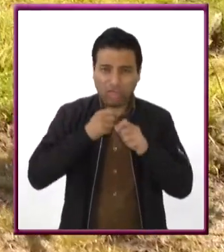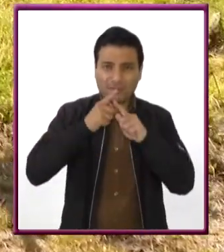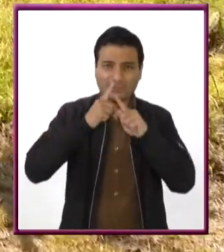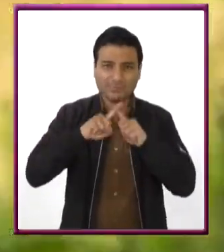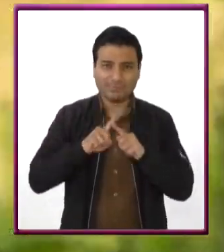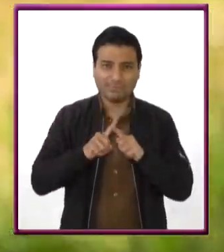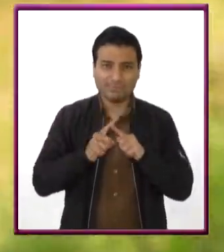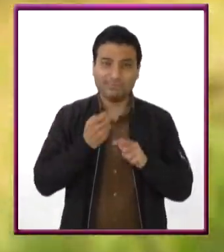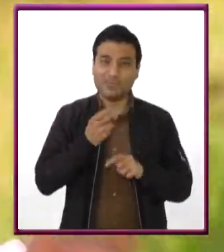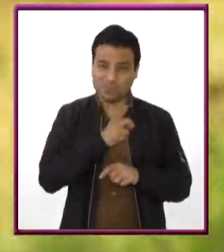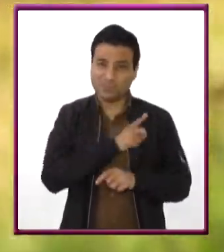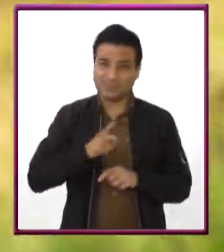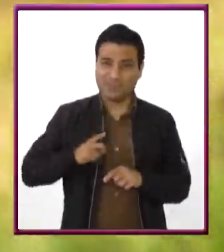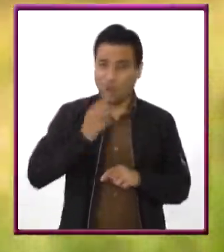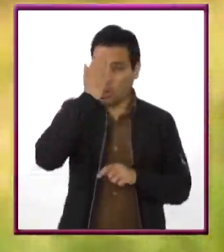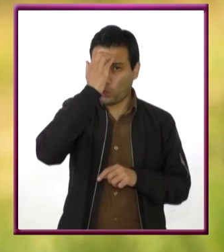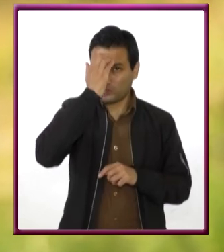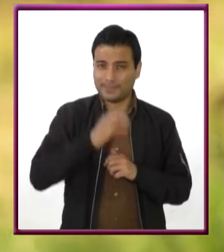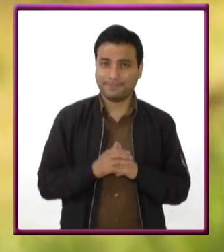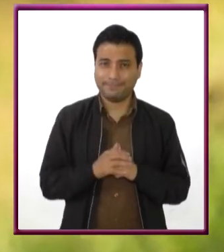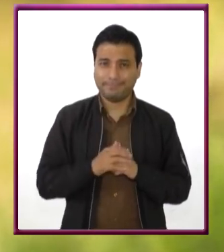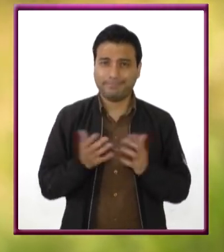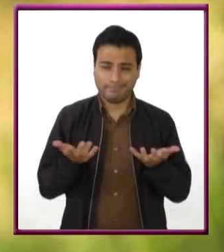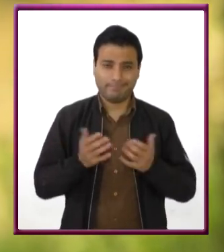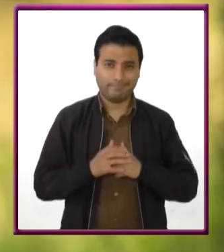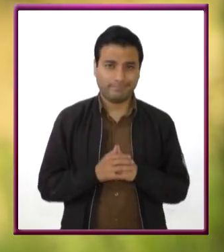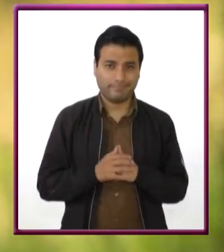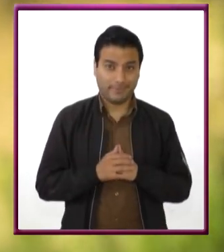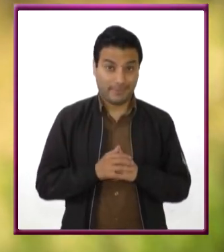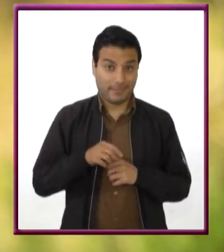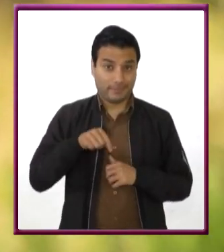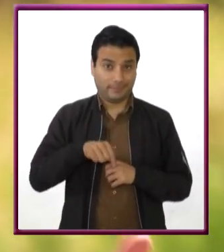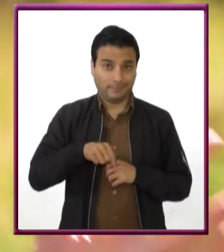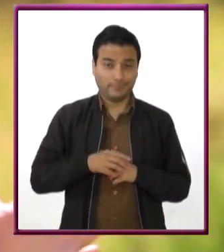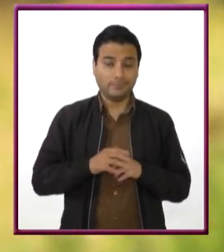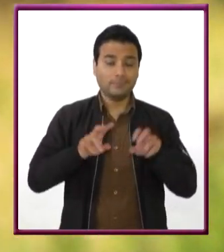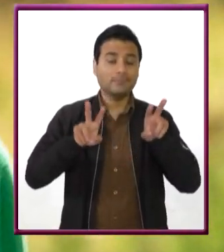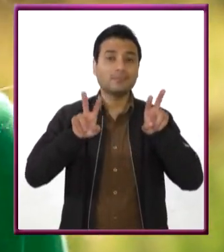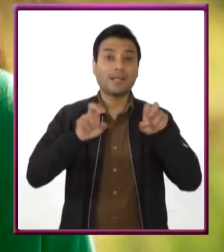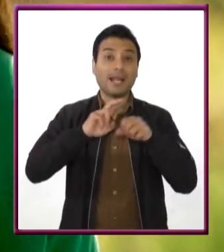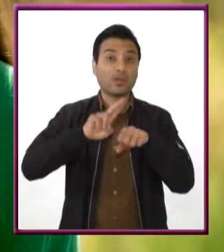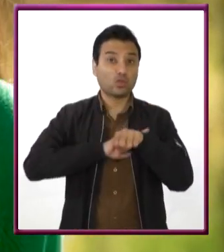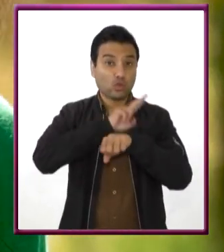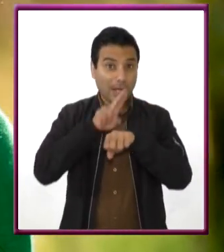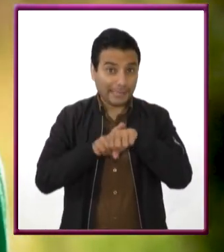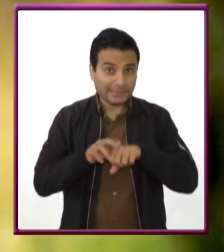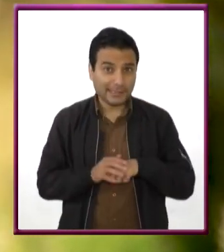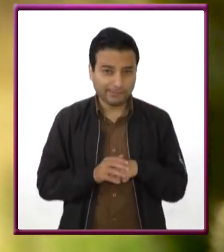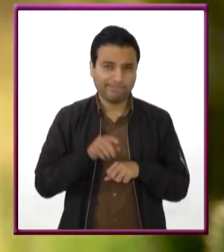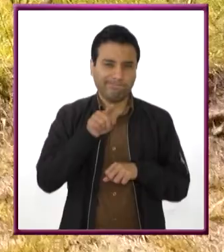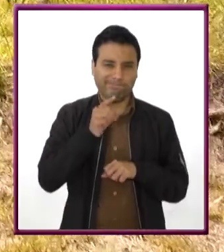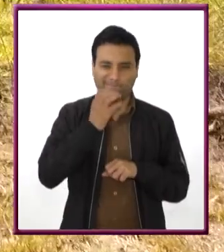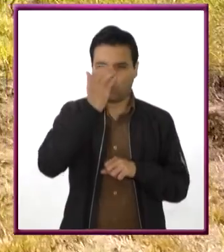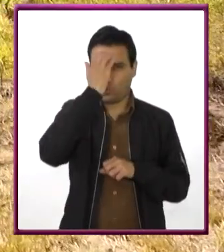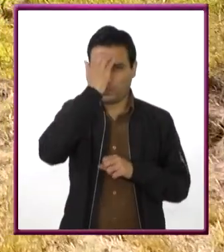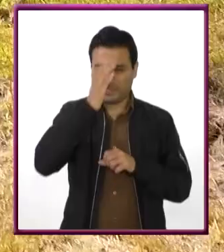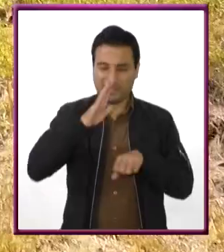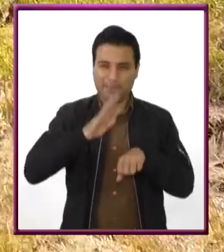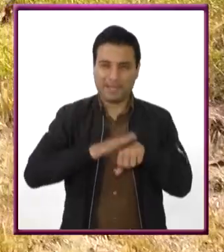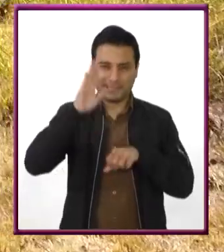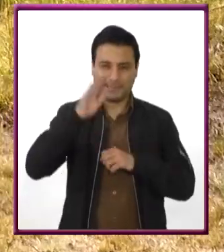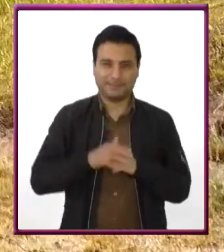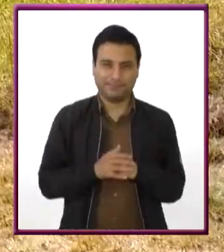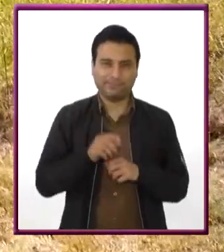que conocer. A través de la serie Naturaleza nos adentramos en el tema alimentos y contaminación.